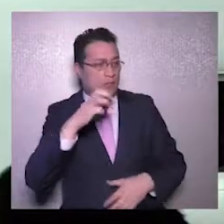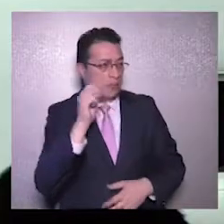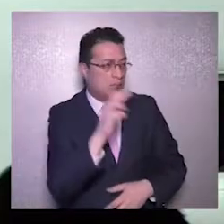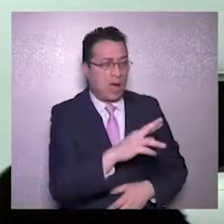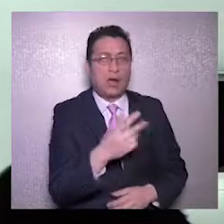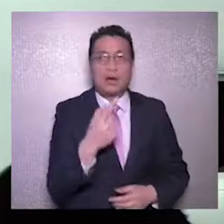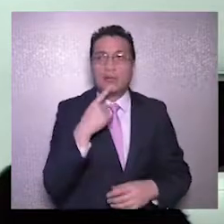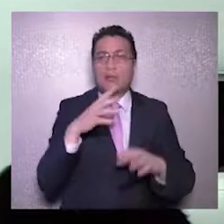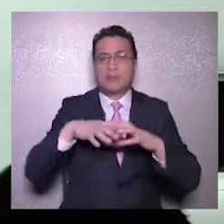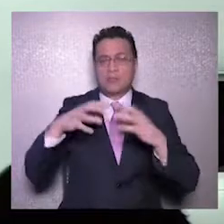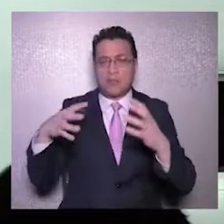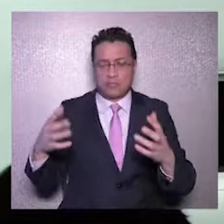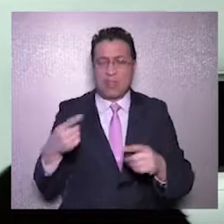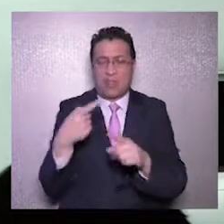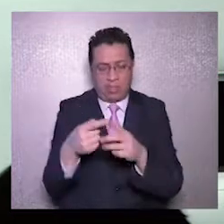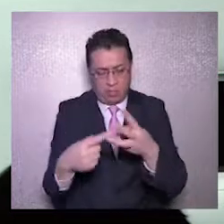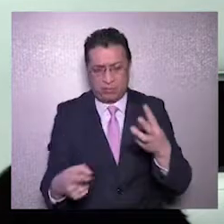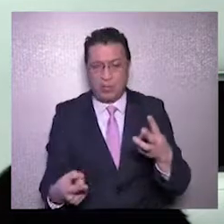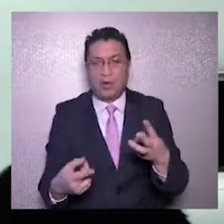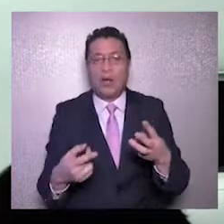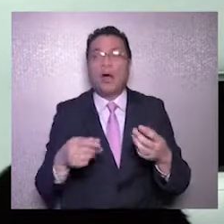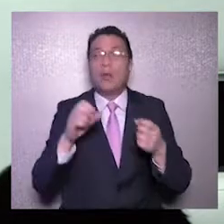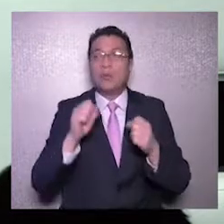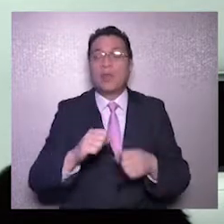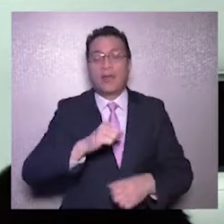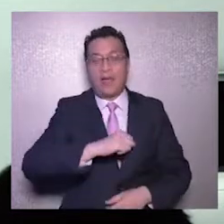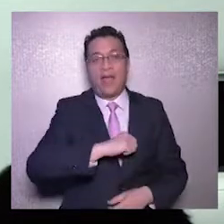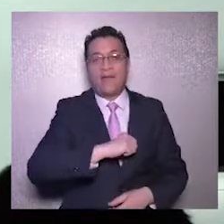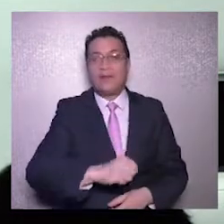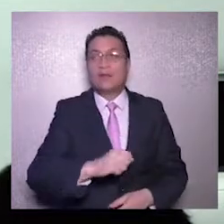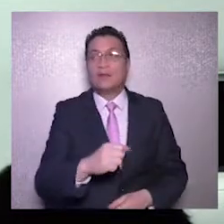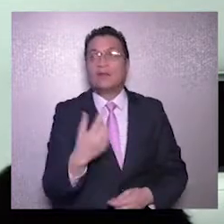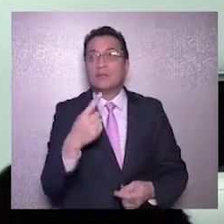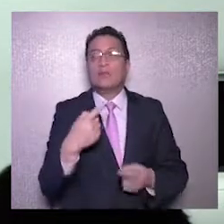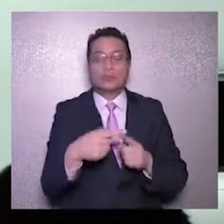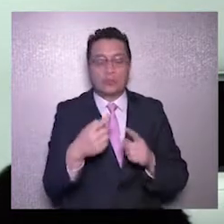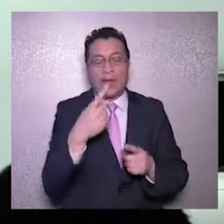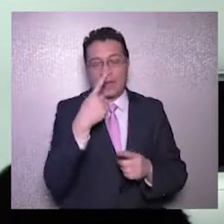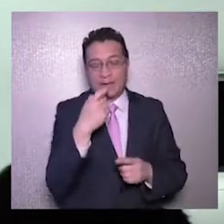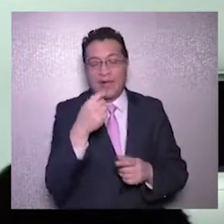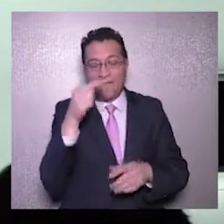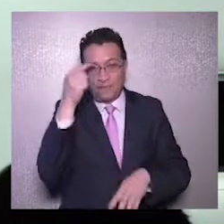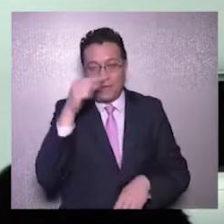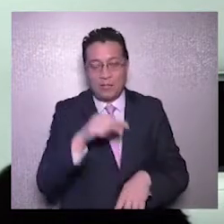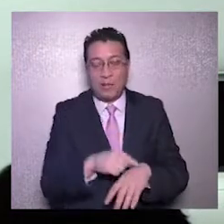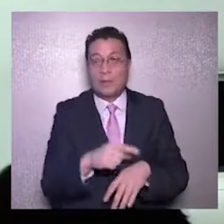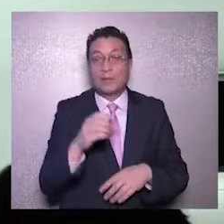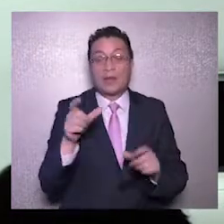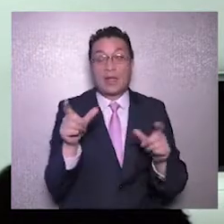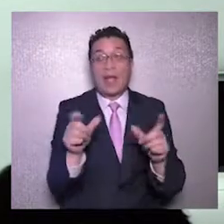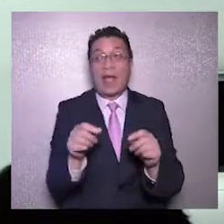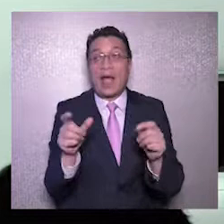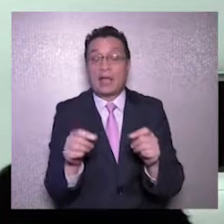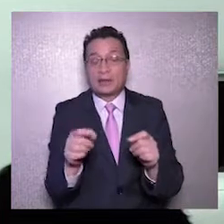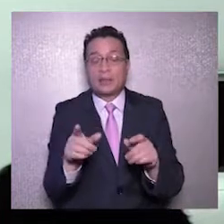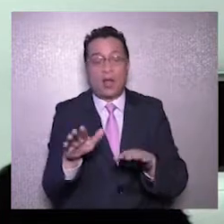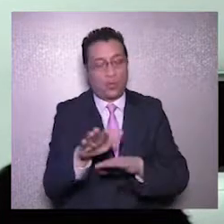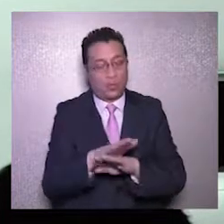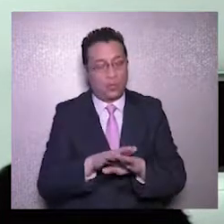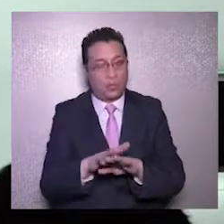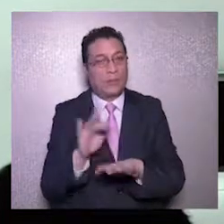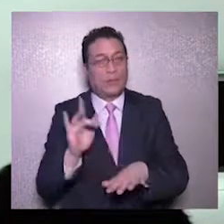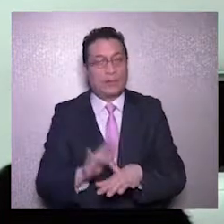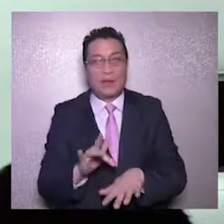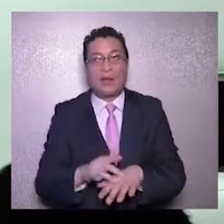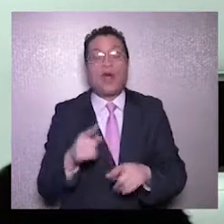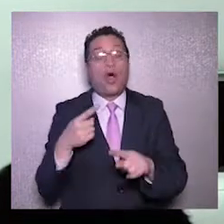tiene una serie de otras cosas para evitar una serie de enfermedades. El cáncer, estudiado adecuadamente.